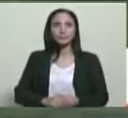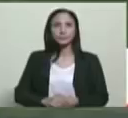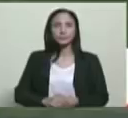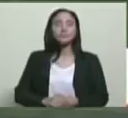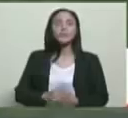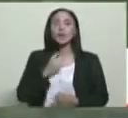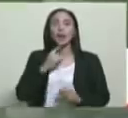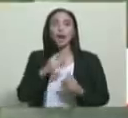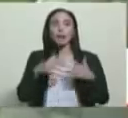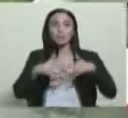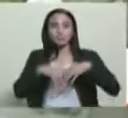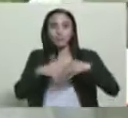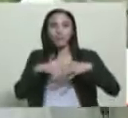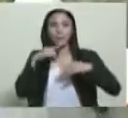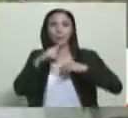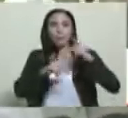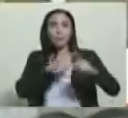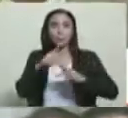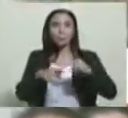productiva.